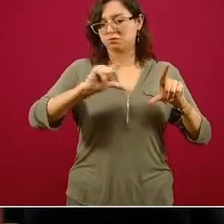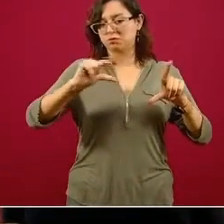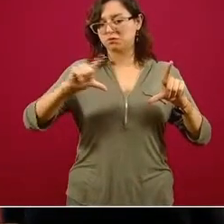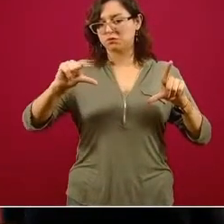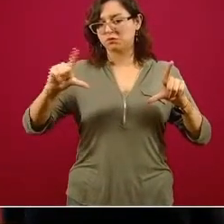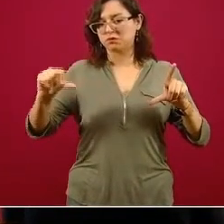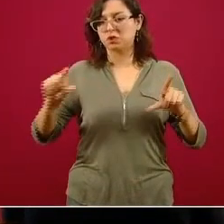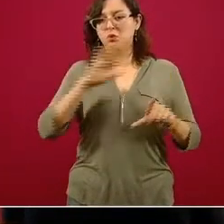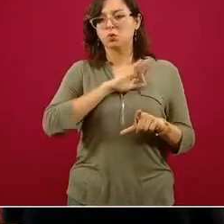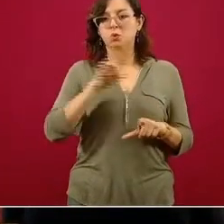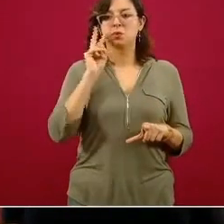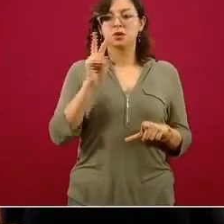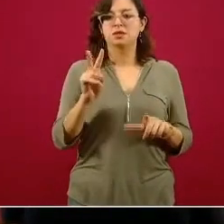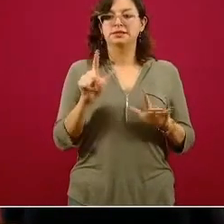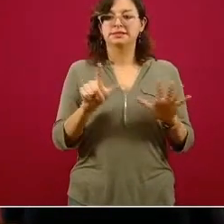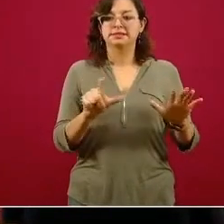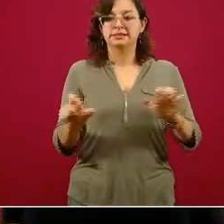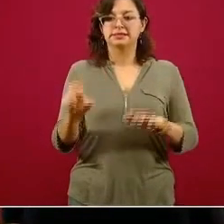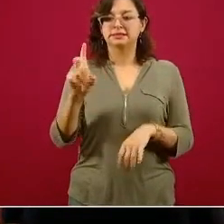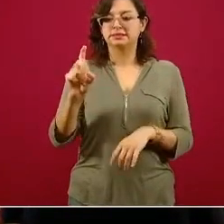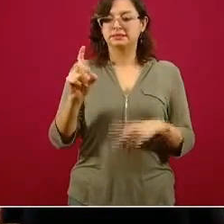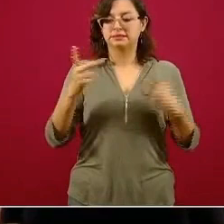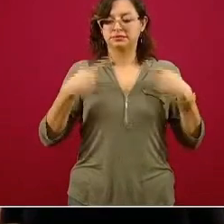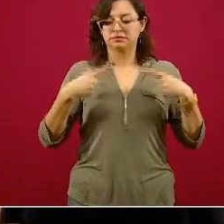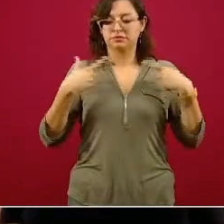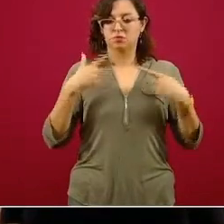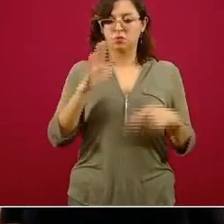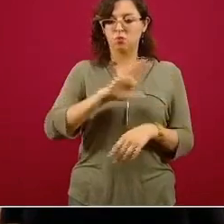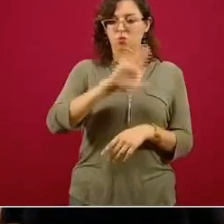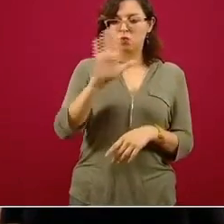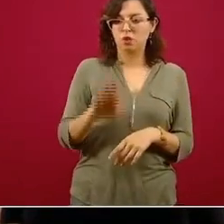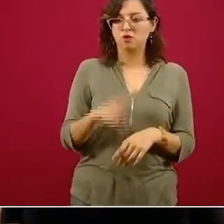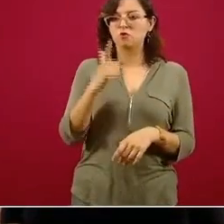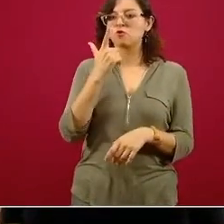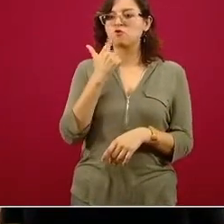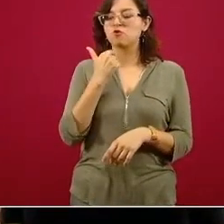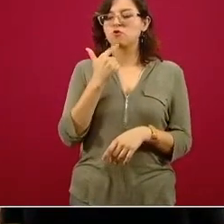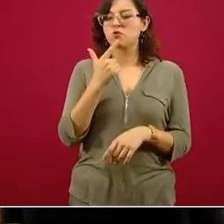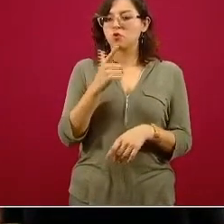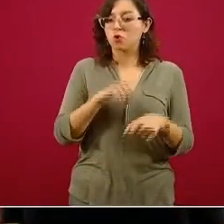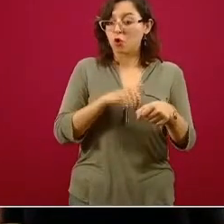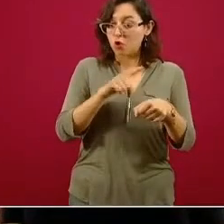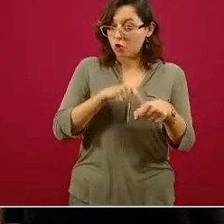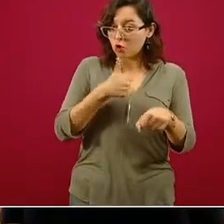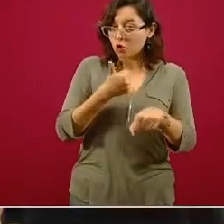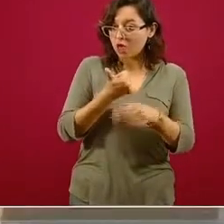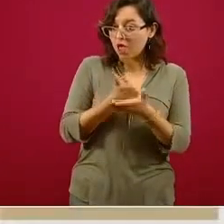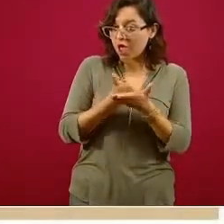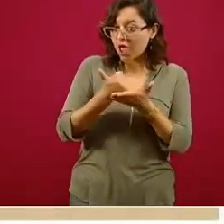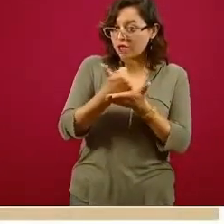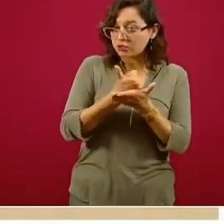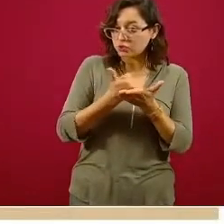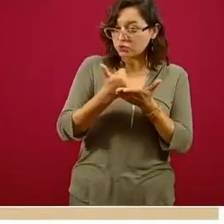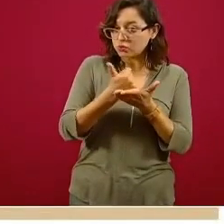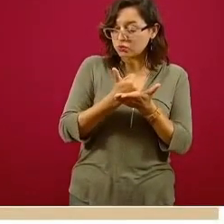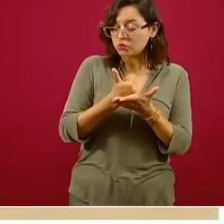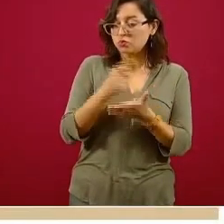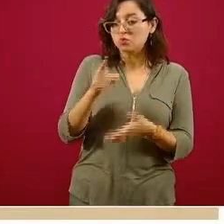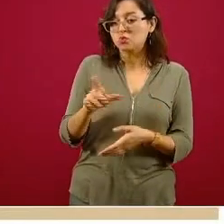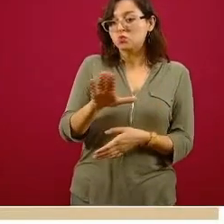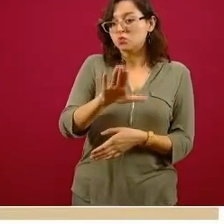Estas 730 defunciones que están en el color azul son personas que lamentablemente perdieron la